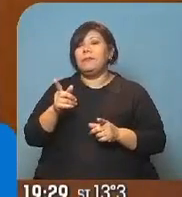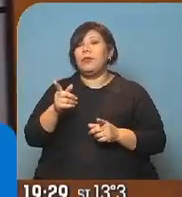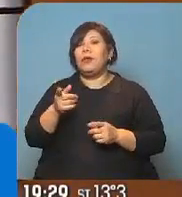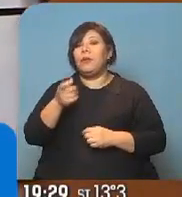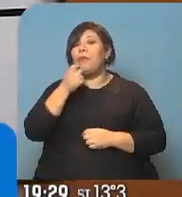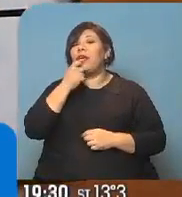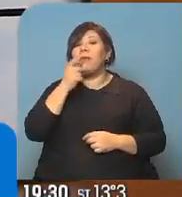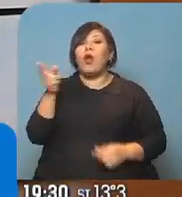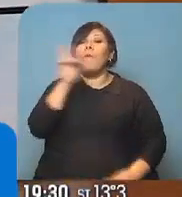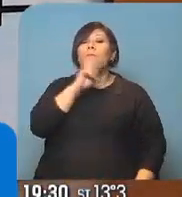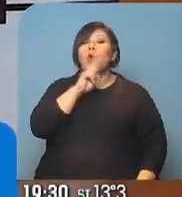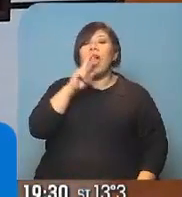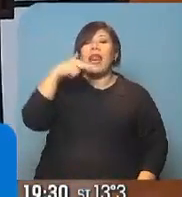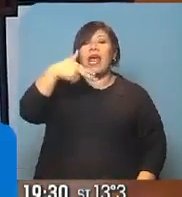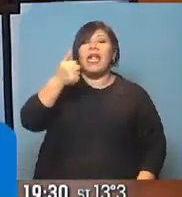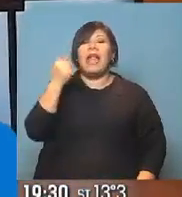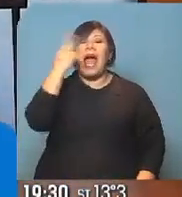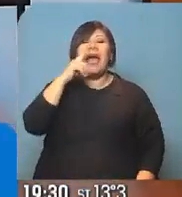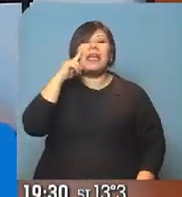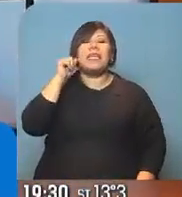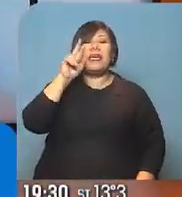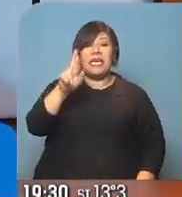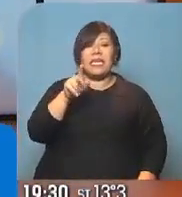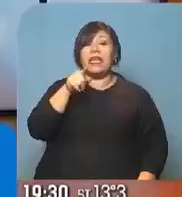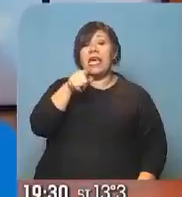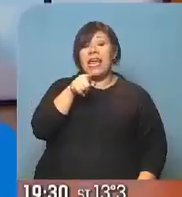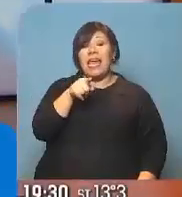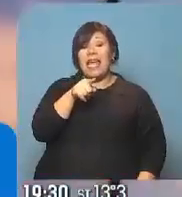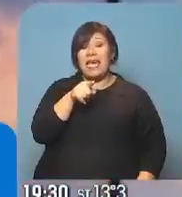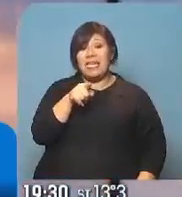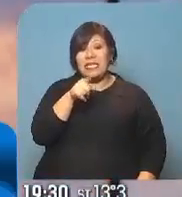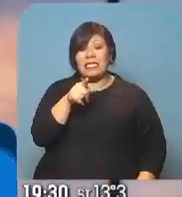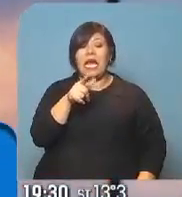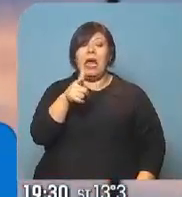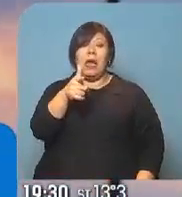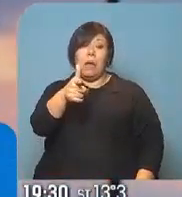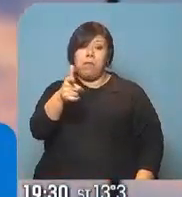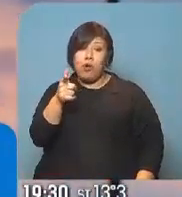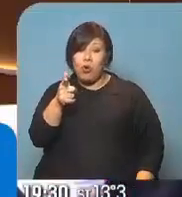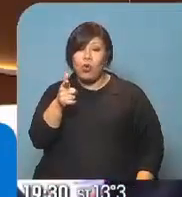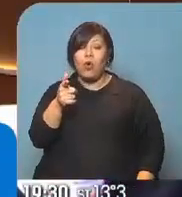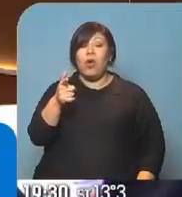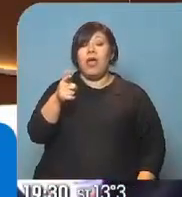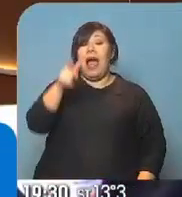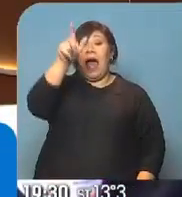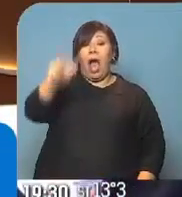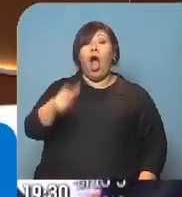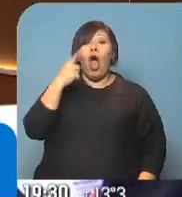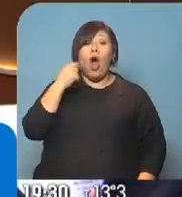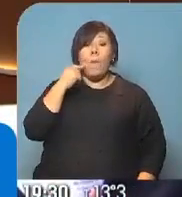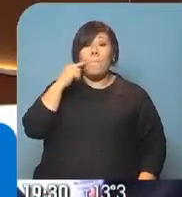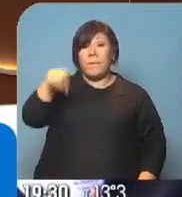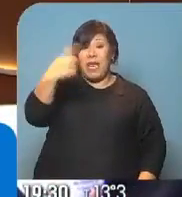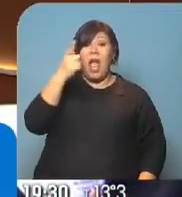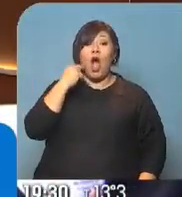caso Nair, tan frecuente Sí. en estos días. Una mecánica en la cual hay un disparo por delante y otro por detrás implica una mecánica compleja